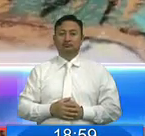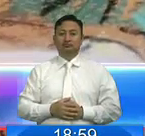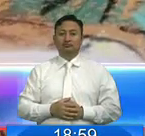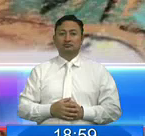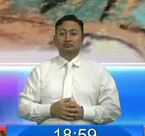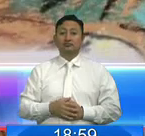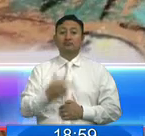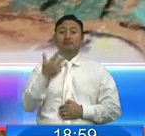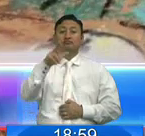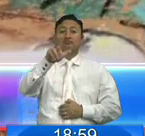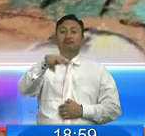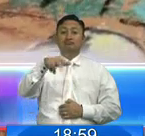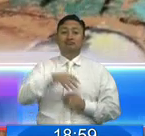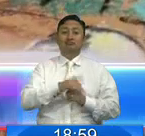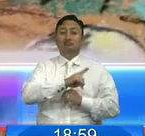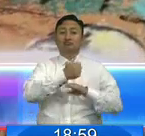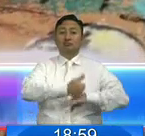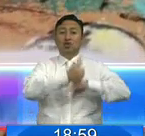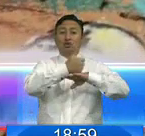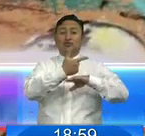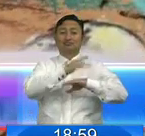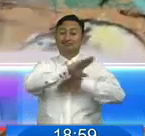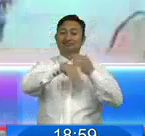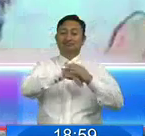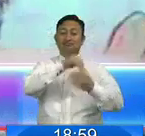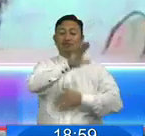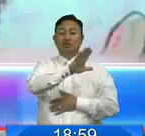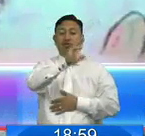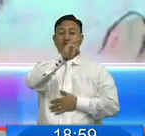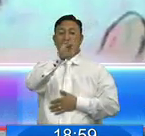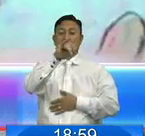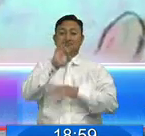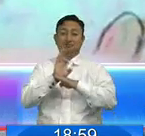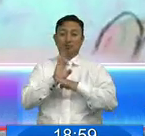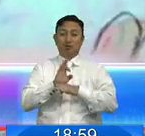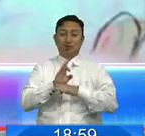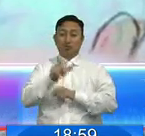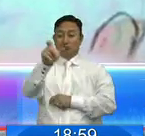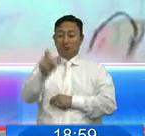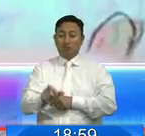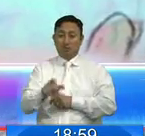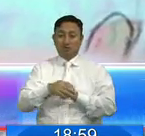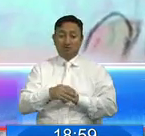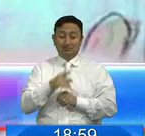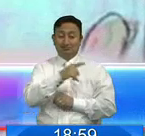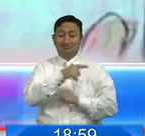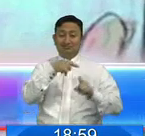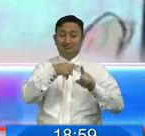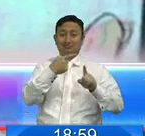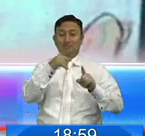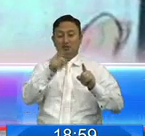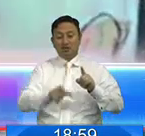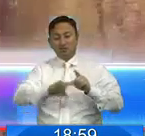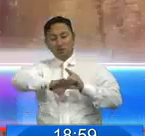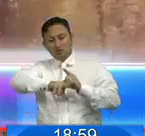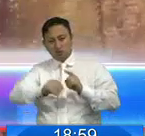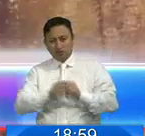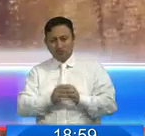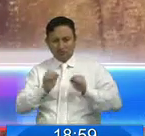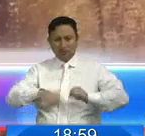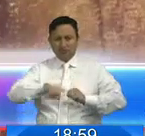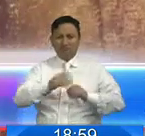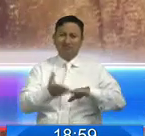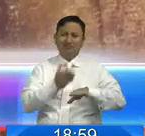Durante 3 meses, las autoridades recopilaron 56 testimonios de víctimas, delincuentes y personas que mantuvieron